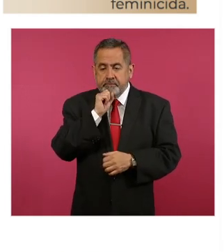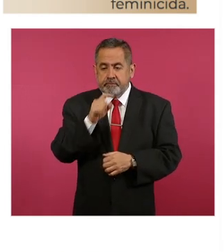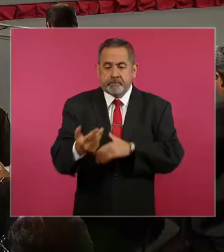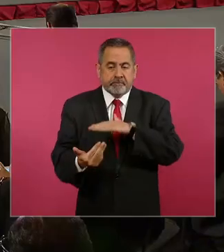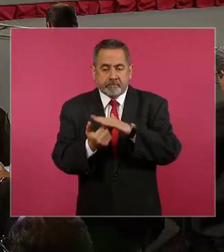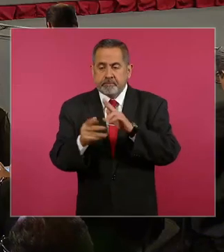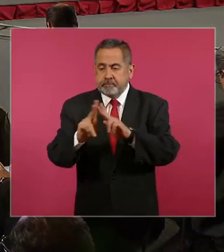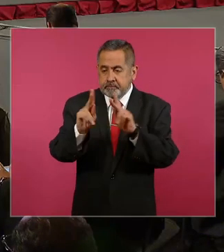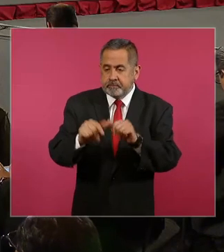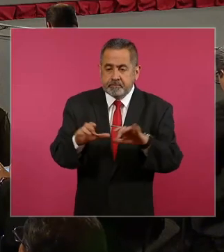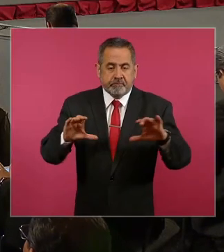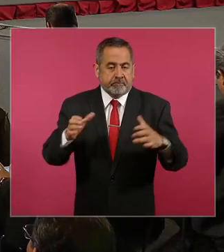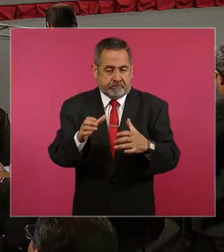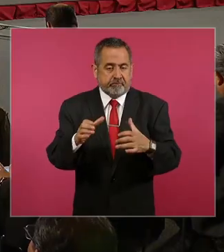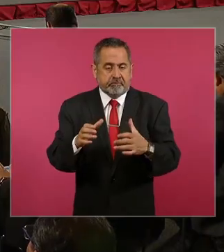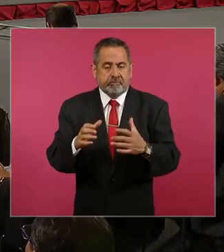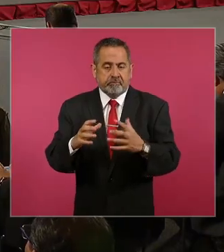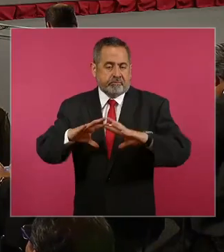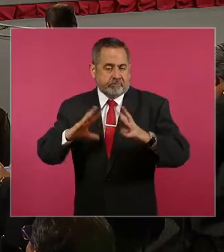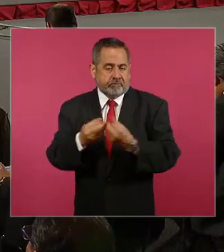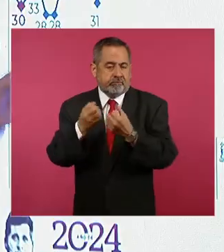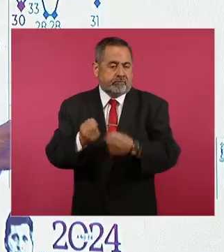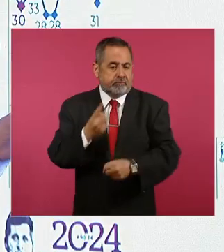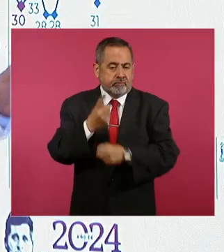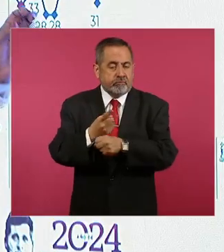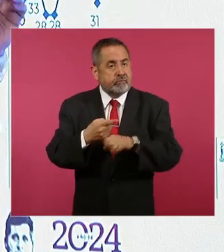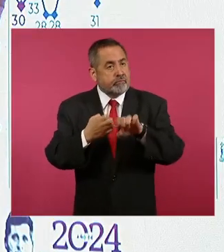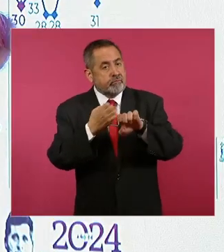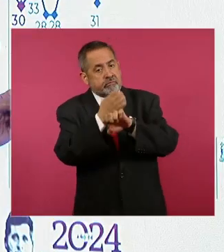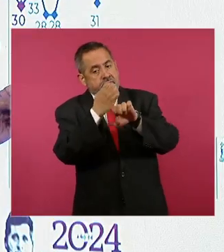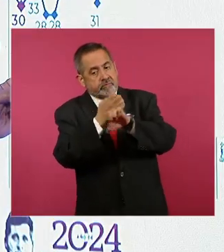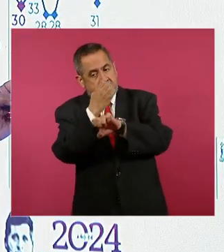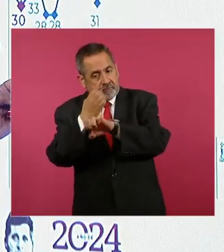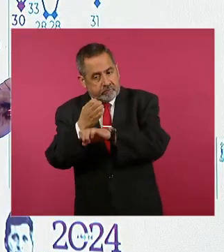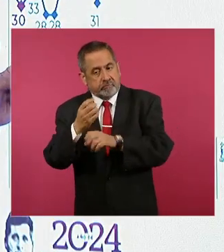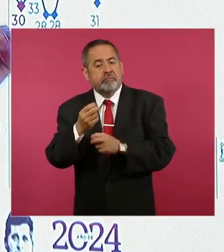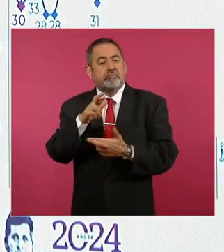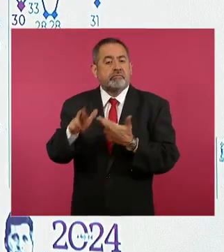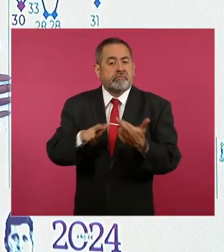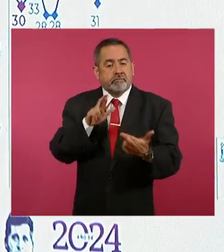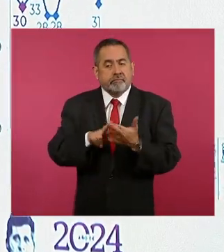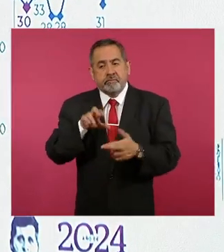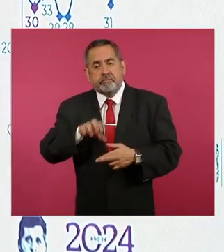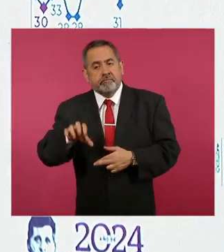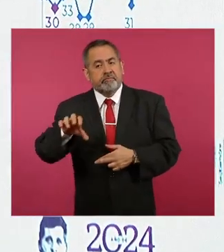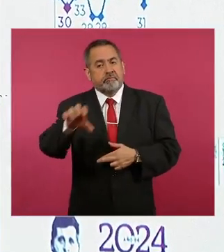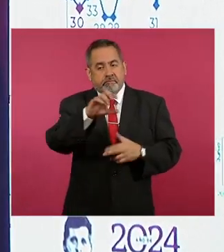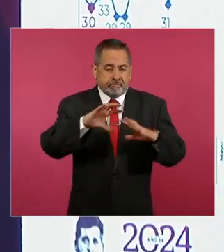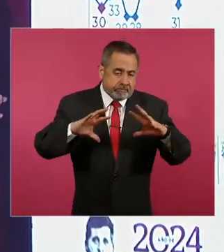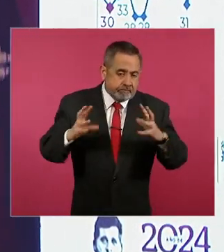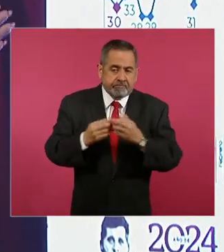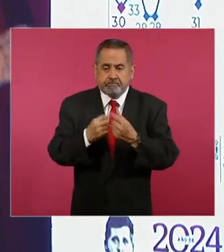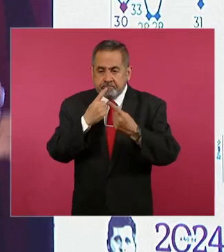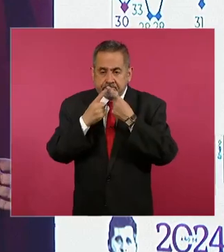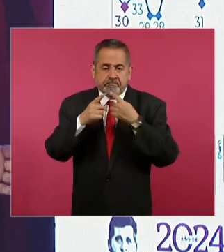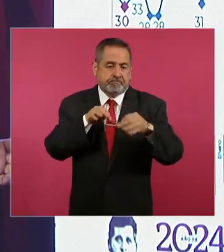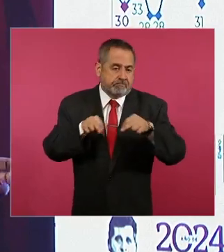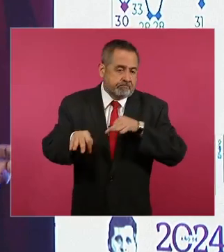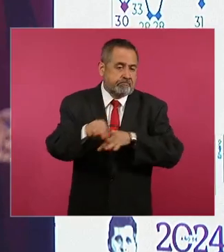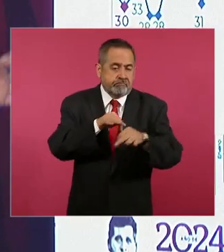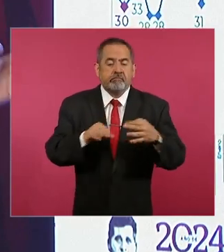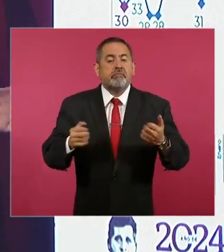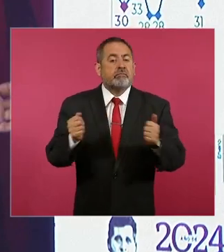paz y seguridad estatales y regionales. Y la participación de los